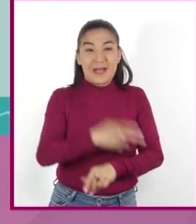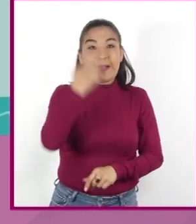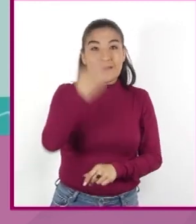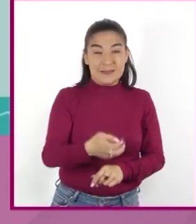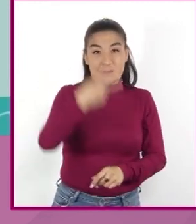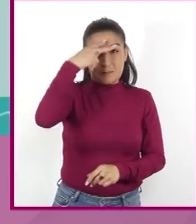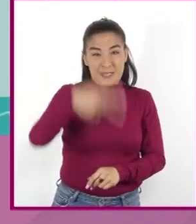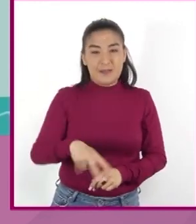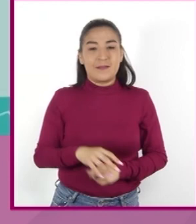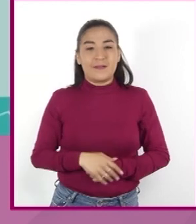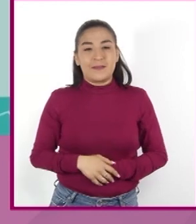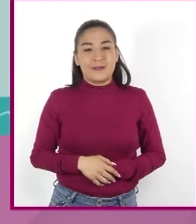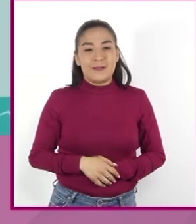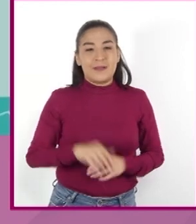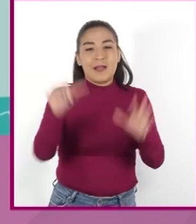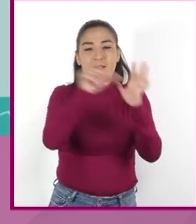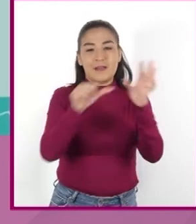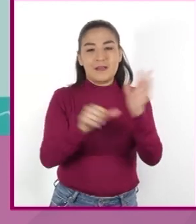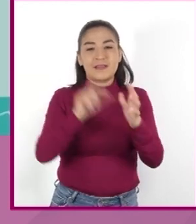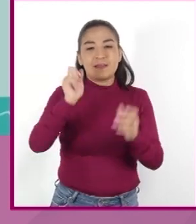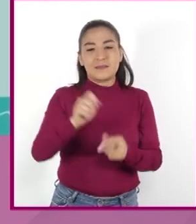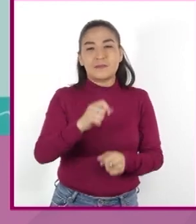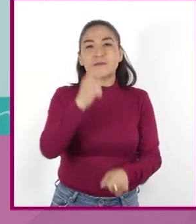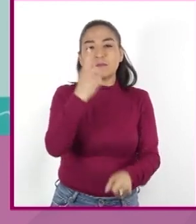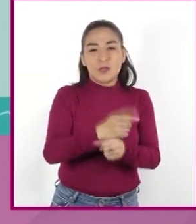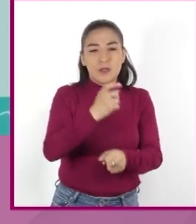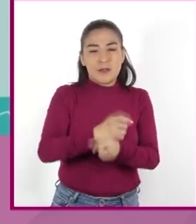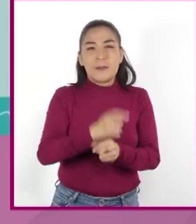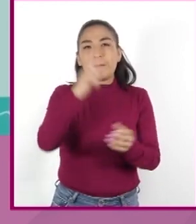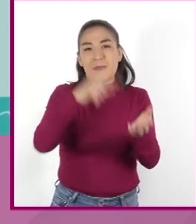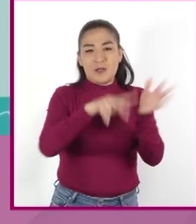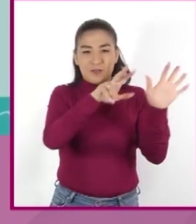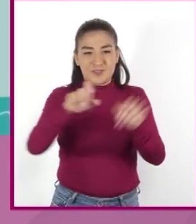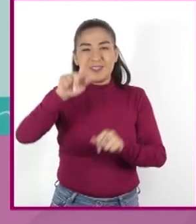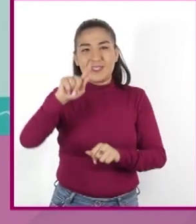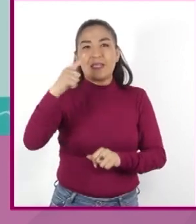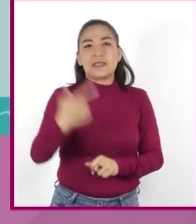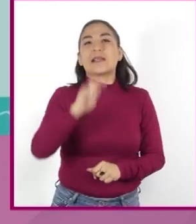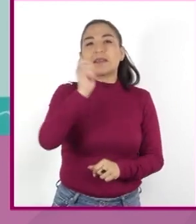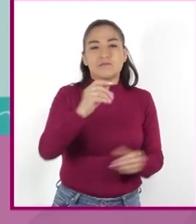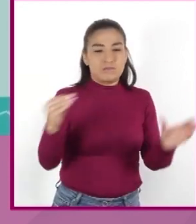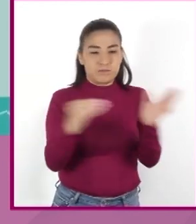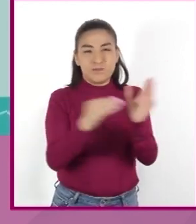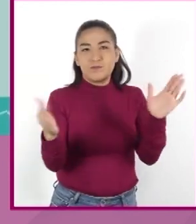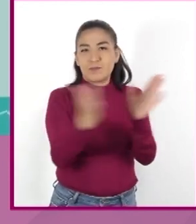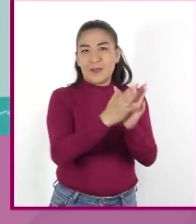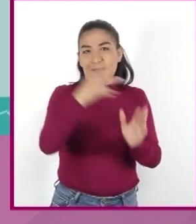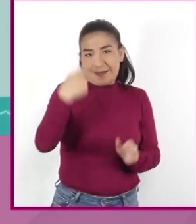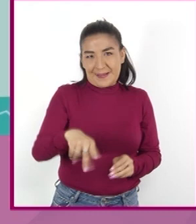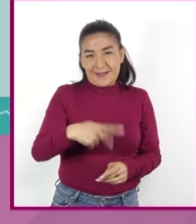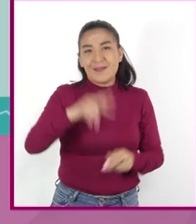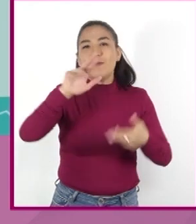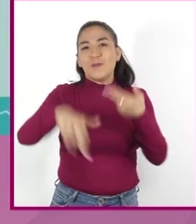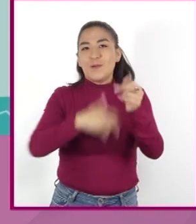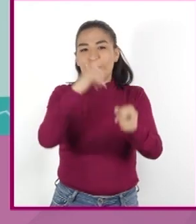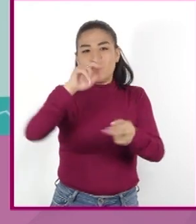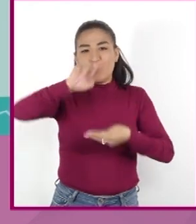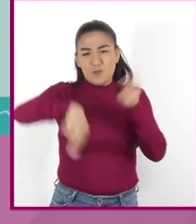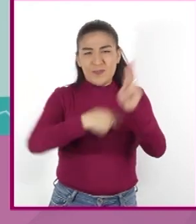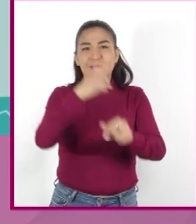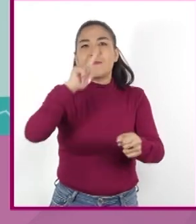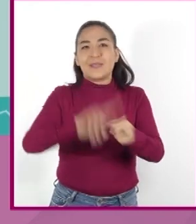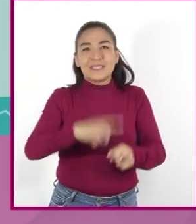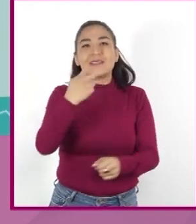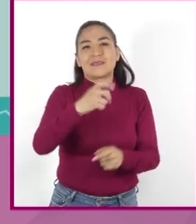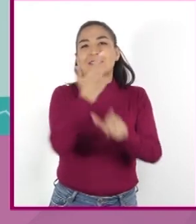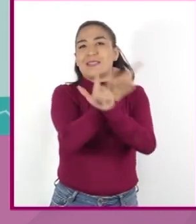de 1857 donde quedan asentados por primera vez estos valores universales que posteriormente